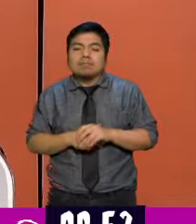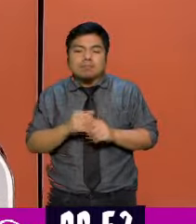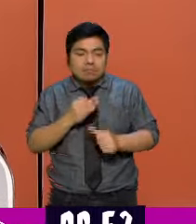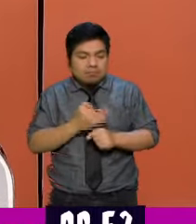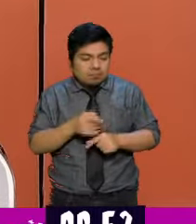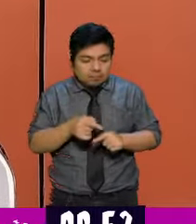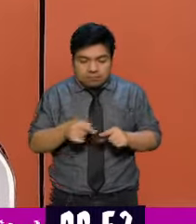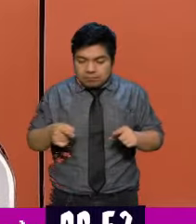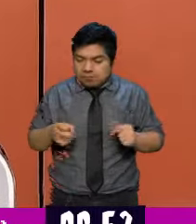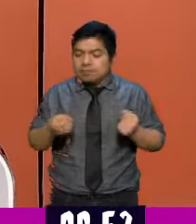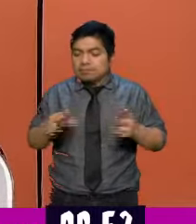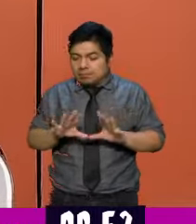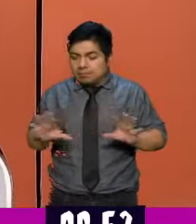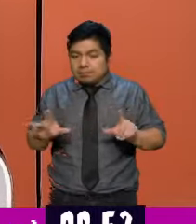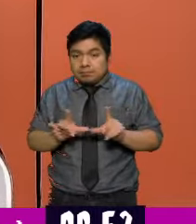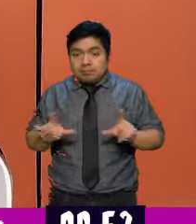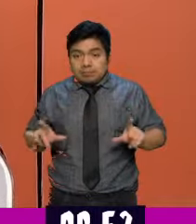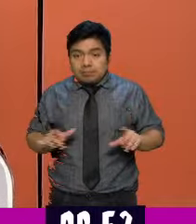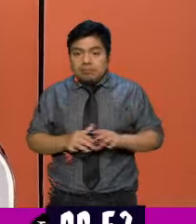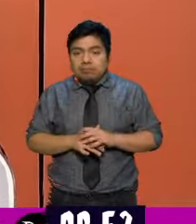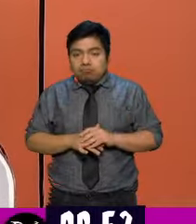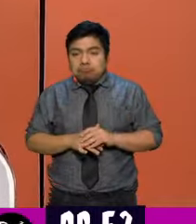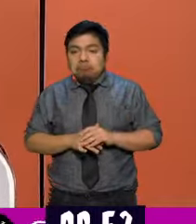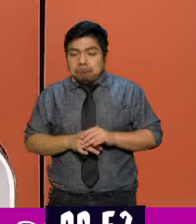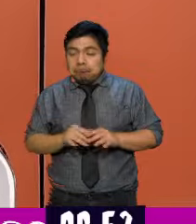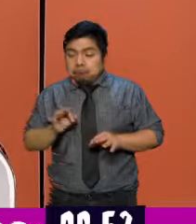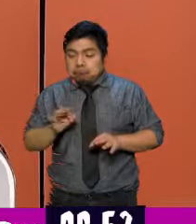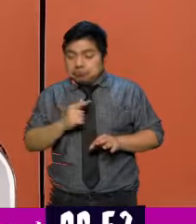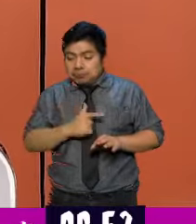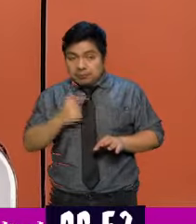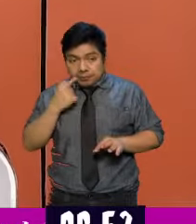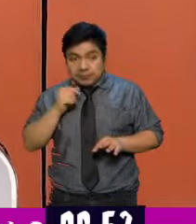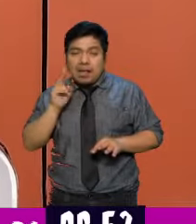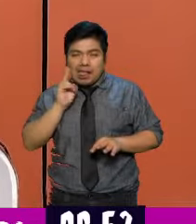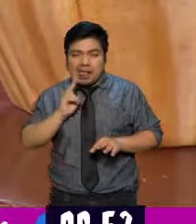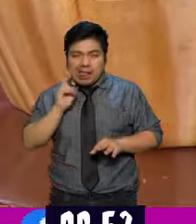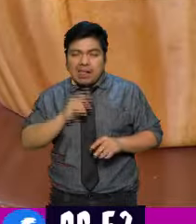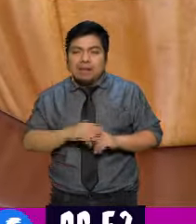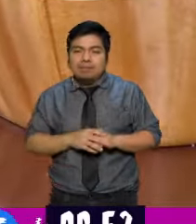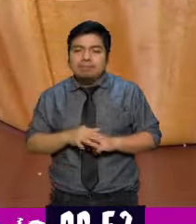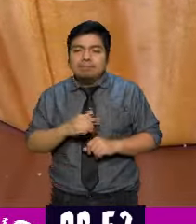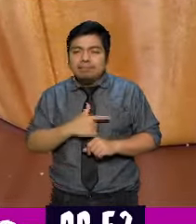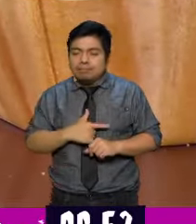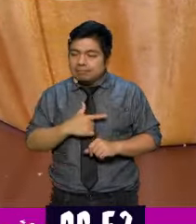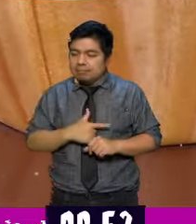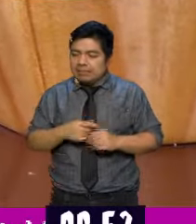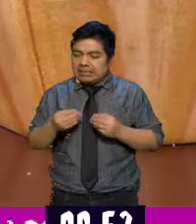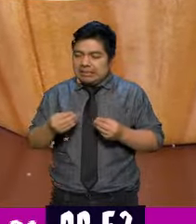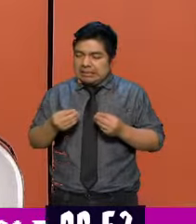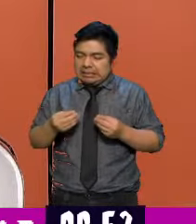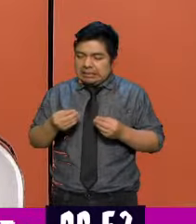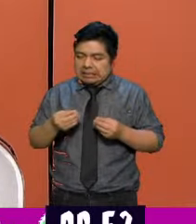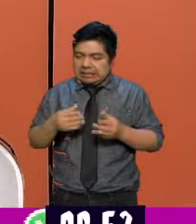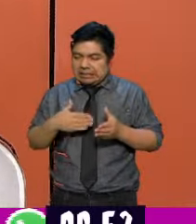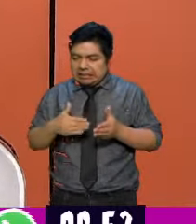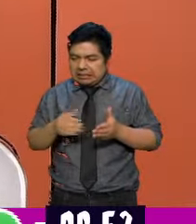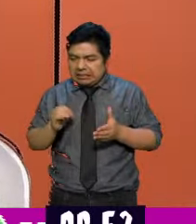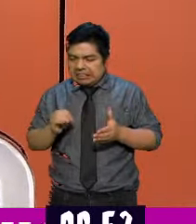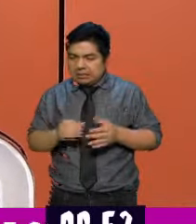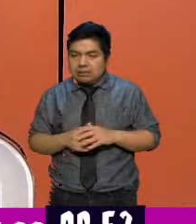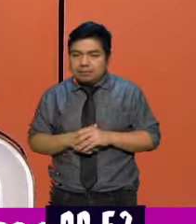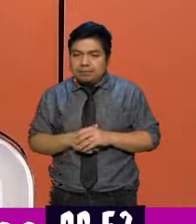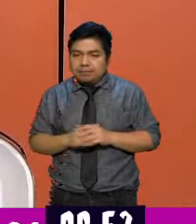ya armadas para que puedan degustar. A mí la más dorada que tenga. Espérese, porque estas no me